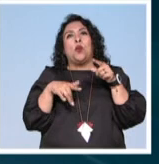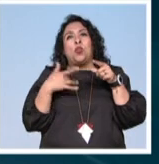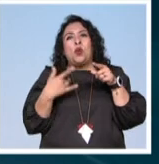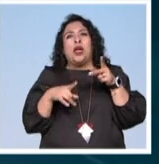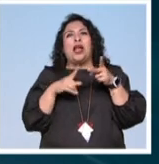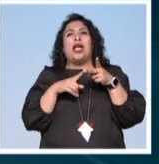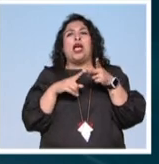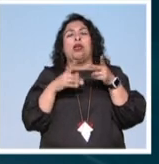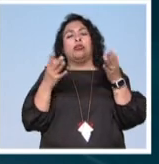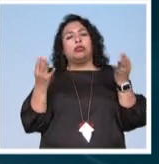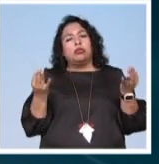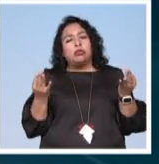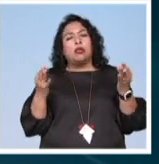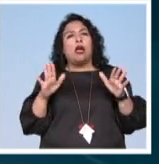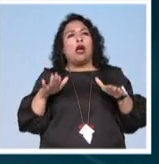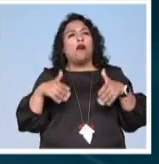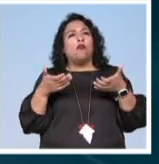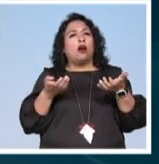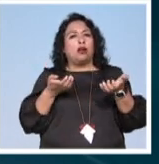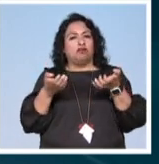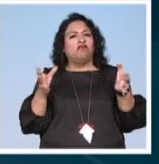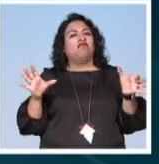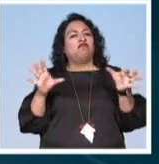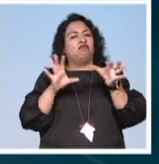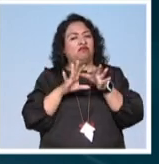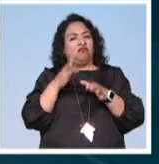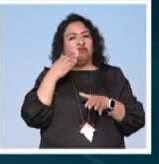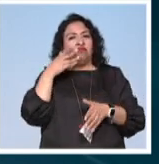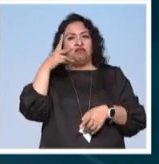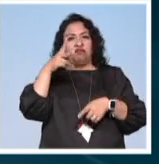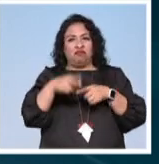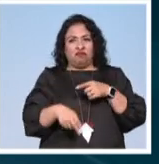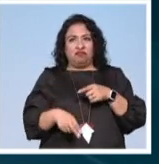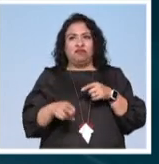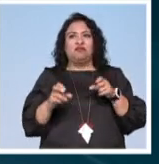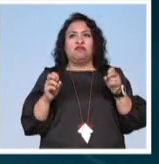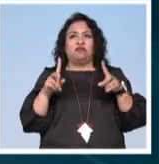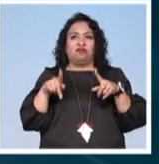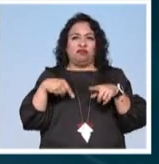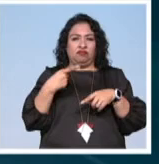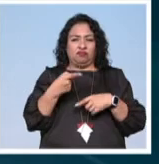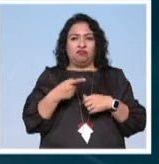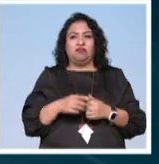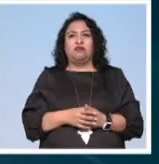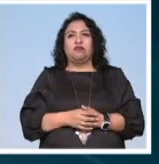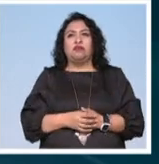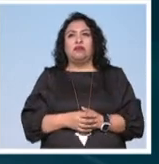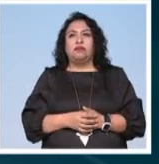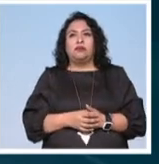o el ejercicio al aire libre son buenos aliados. Hasta aquí la información. Nos vemos en la próxima.